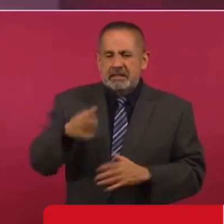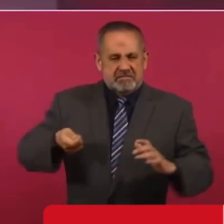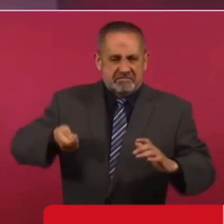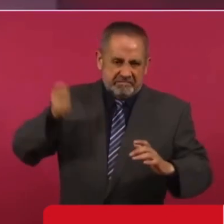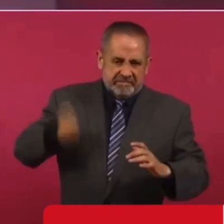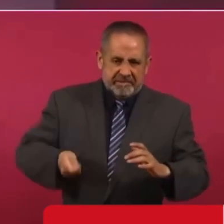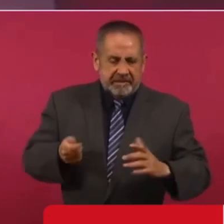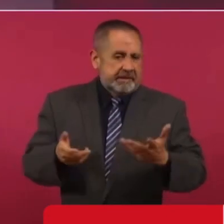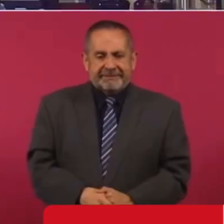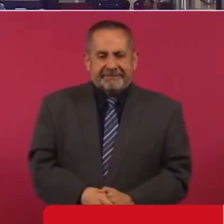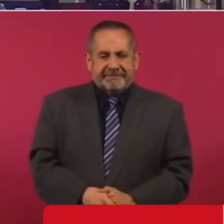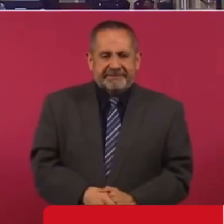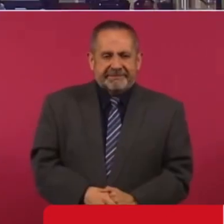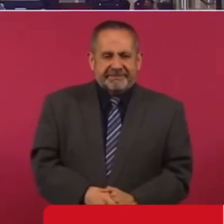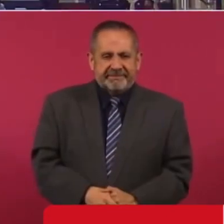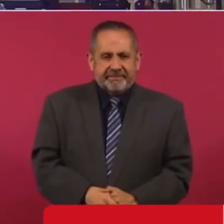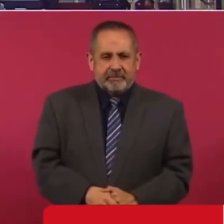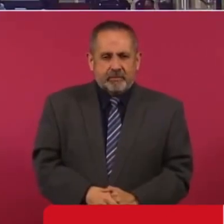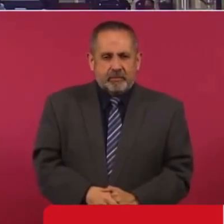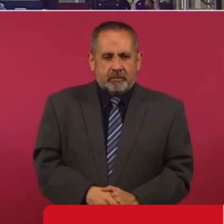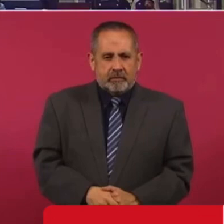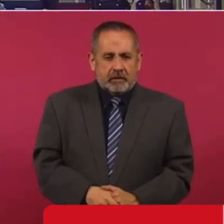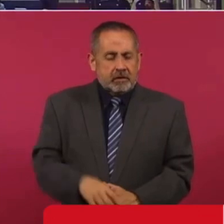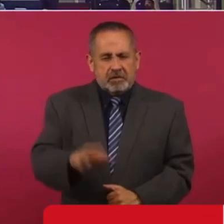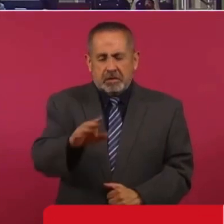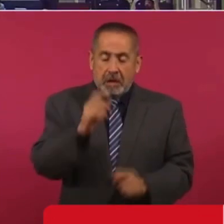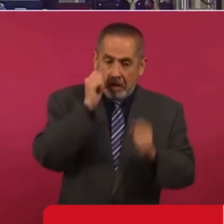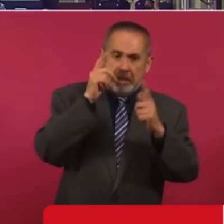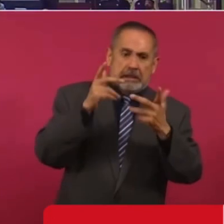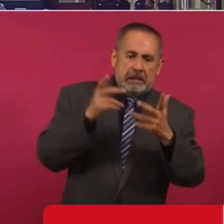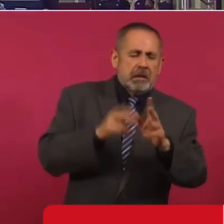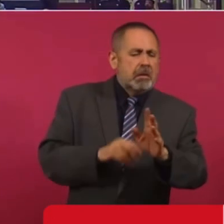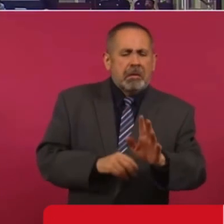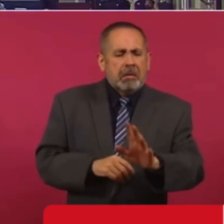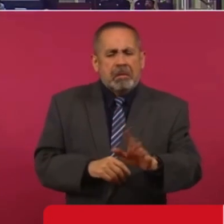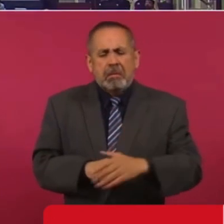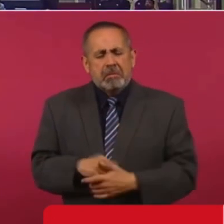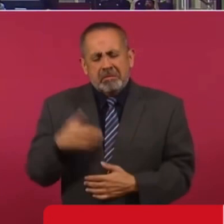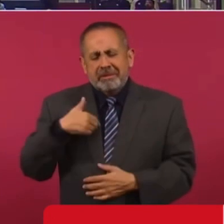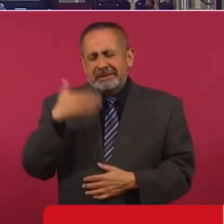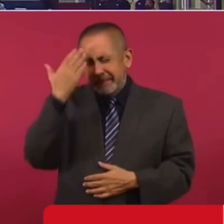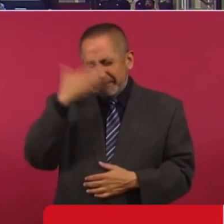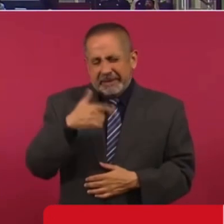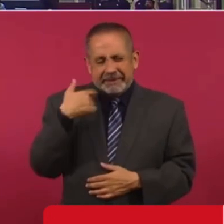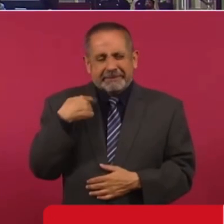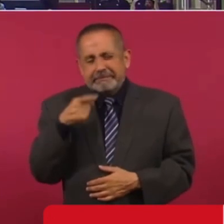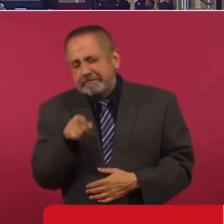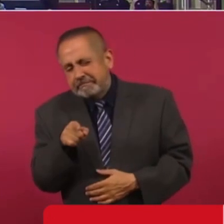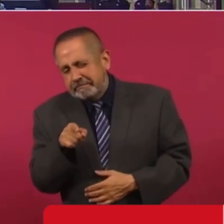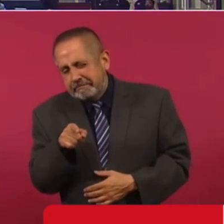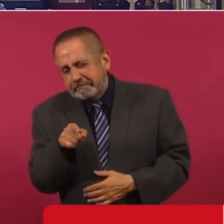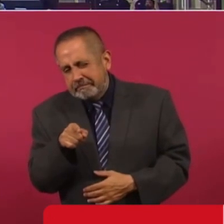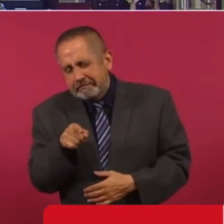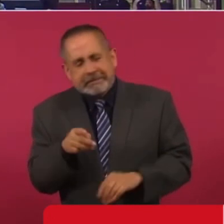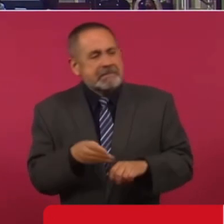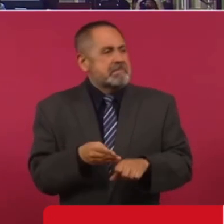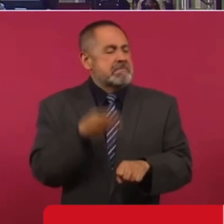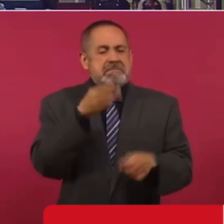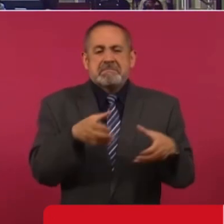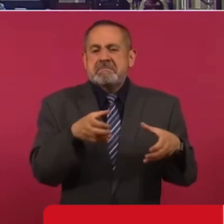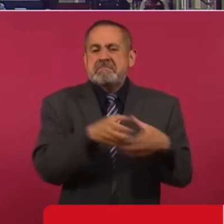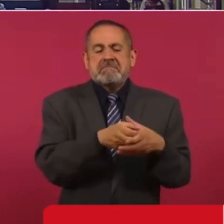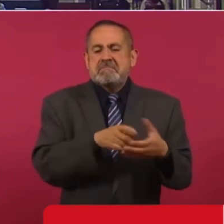ministros de la Corte. No me sorprendió, porque están muy